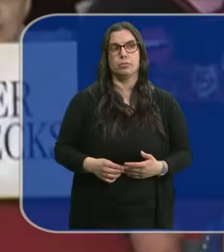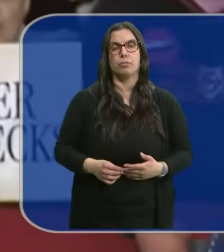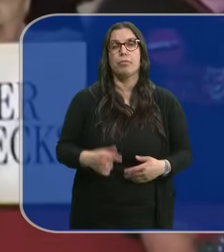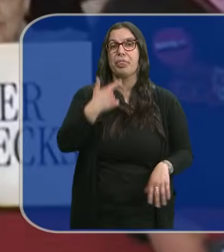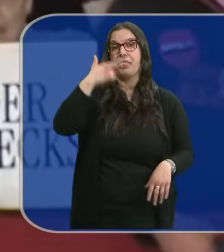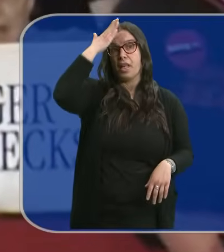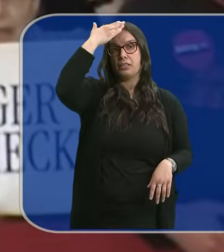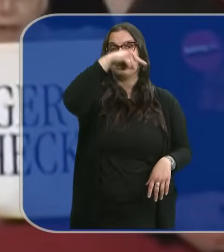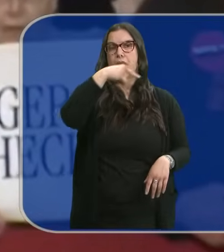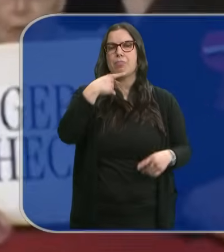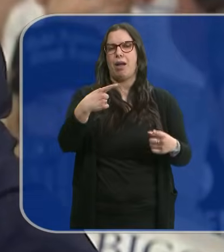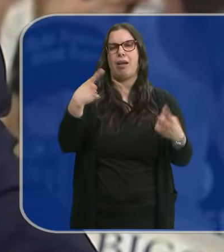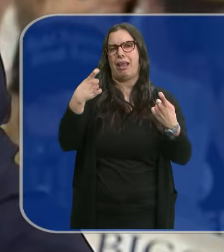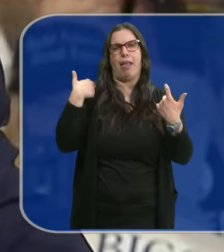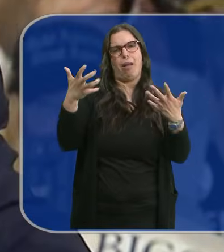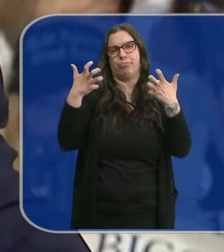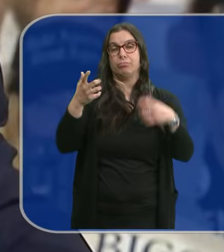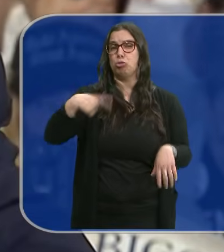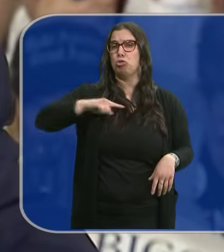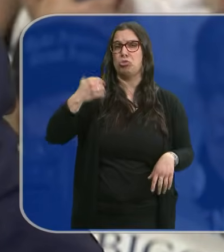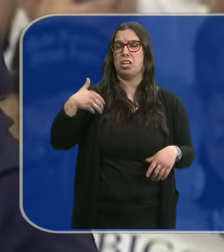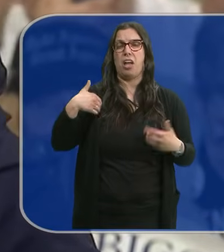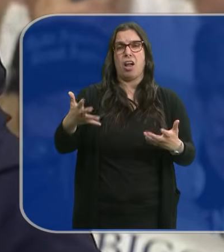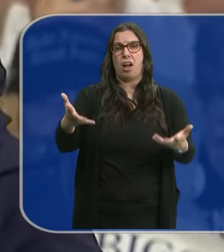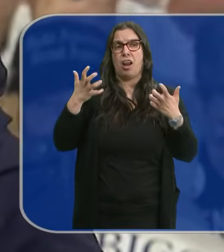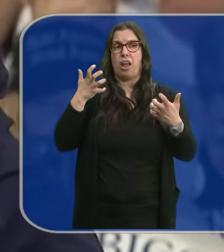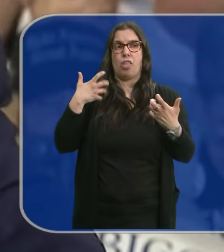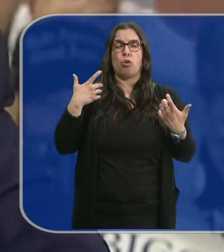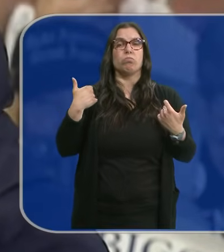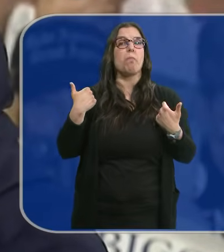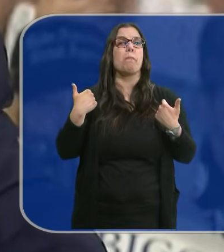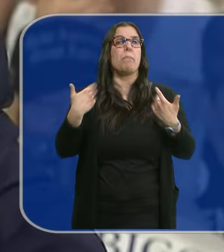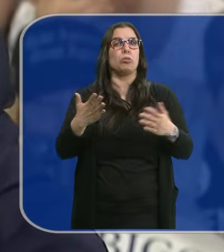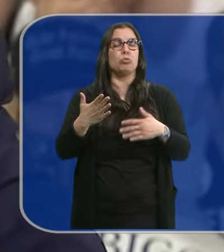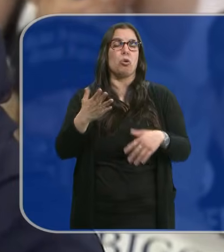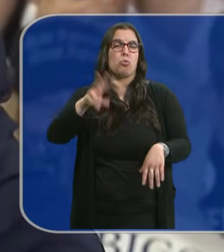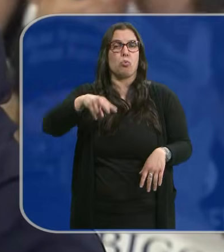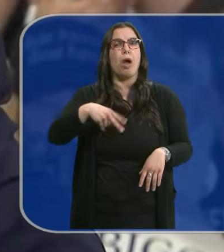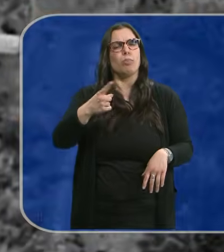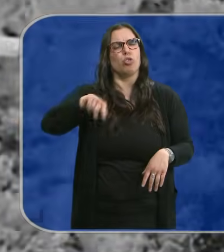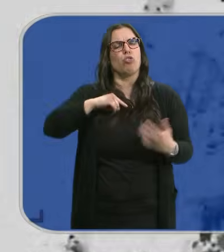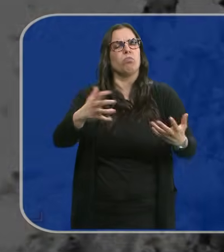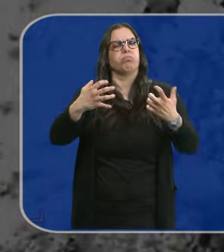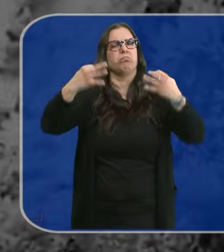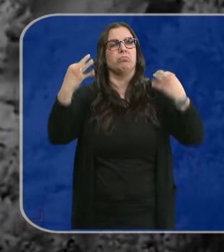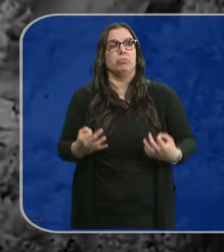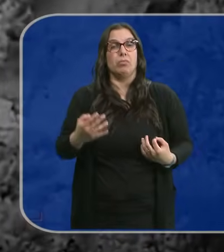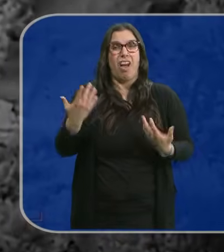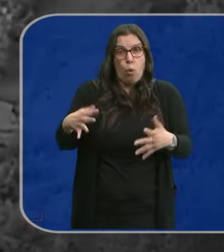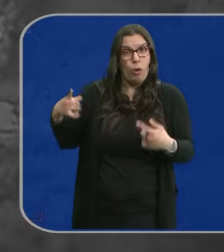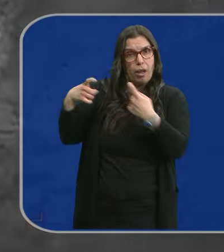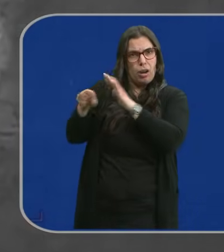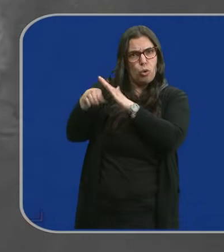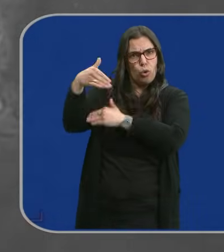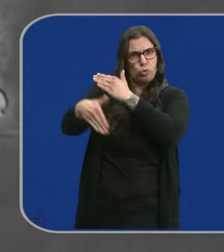Dice Trump que la guerra está ganada. Hemos ganado, ya sabes, nunca es demasiado pronto para decirlo, pero ganamos. Pero la guerra